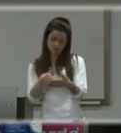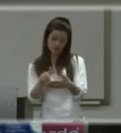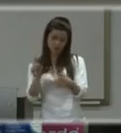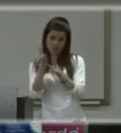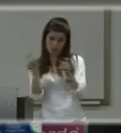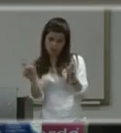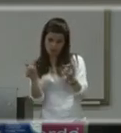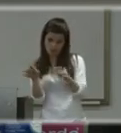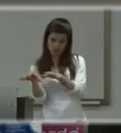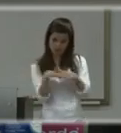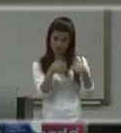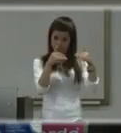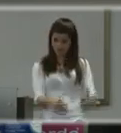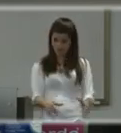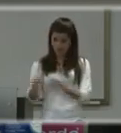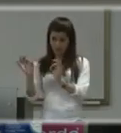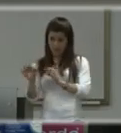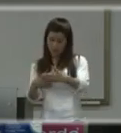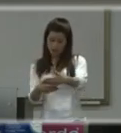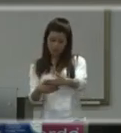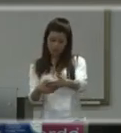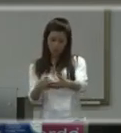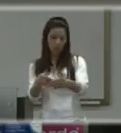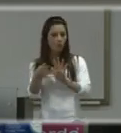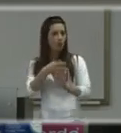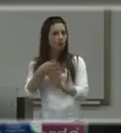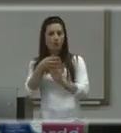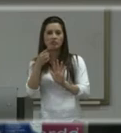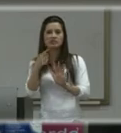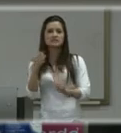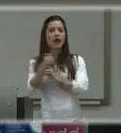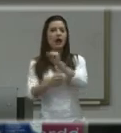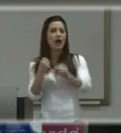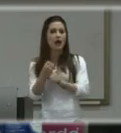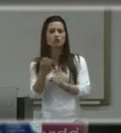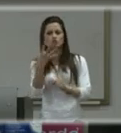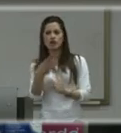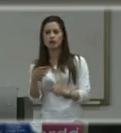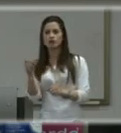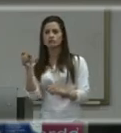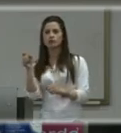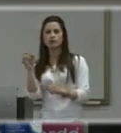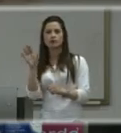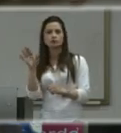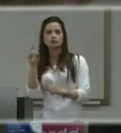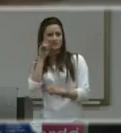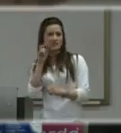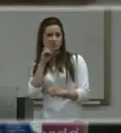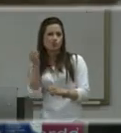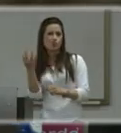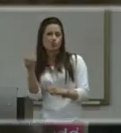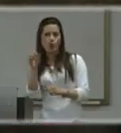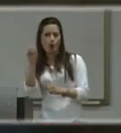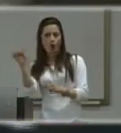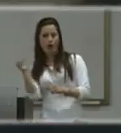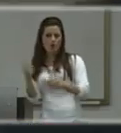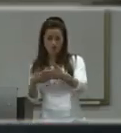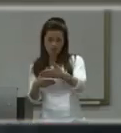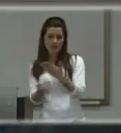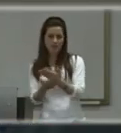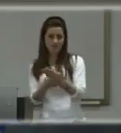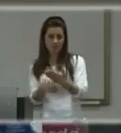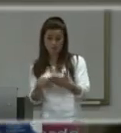por población, de manera que ese formato solamente tiene edad y sexo. Entonces, no se puede saber